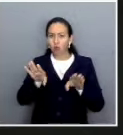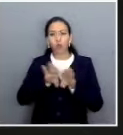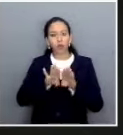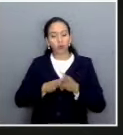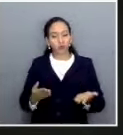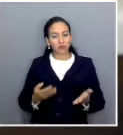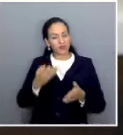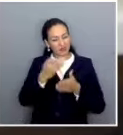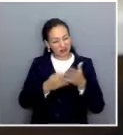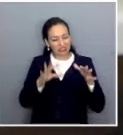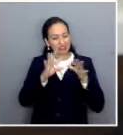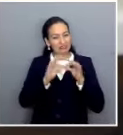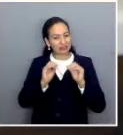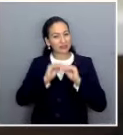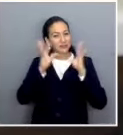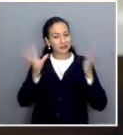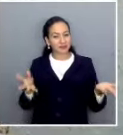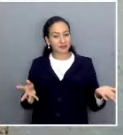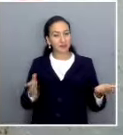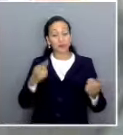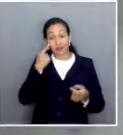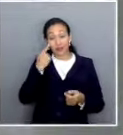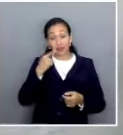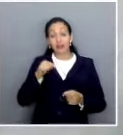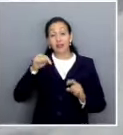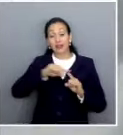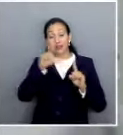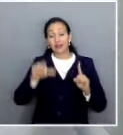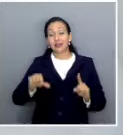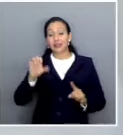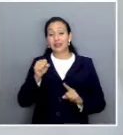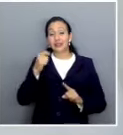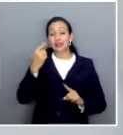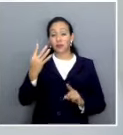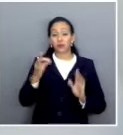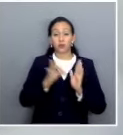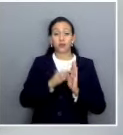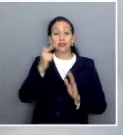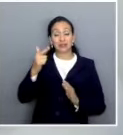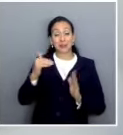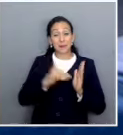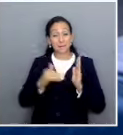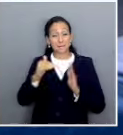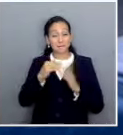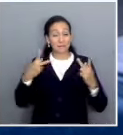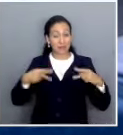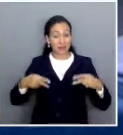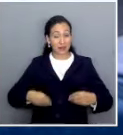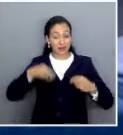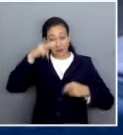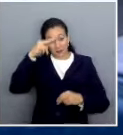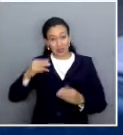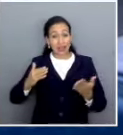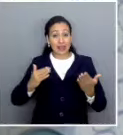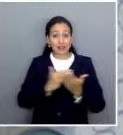cuenta que 64.7 millones de personas no cuentan con acceso a servicios de salud, lo que ha propiciado